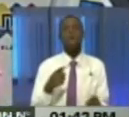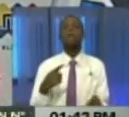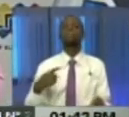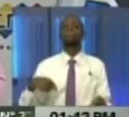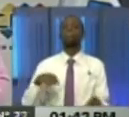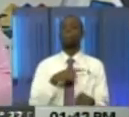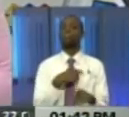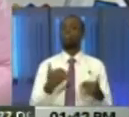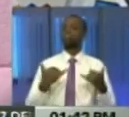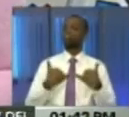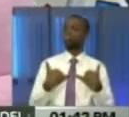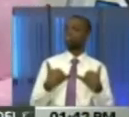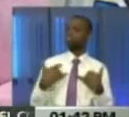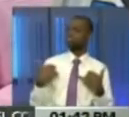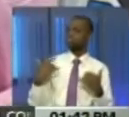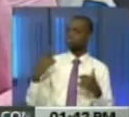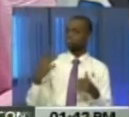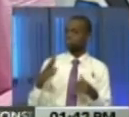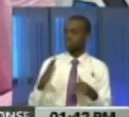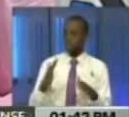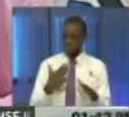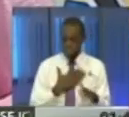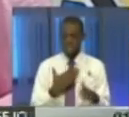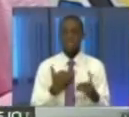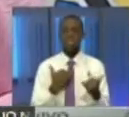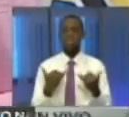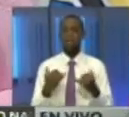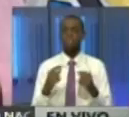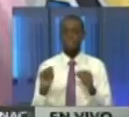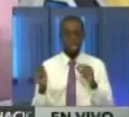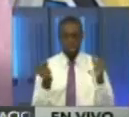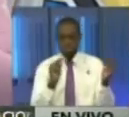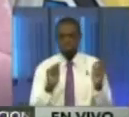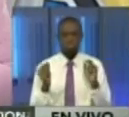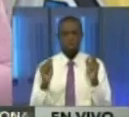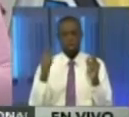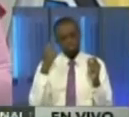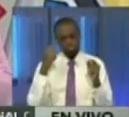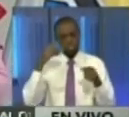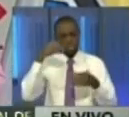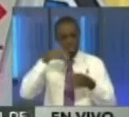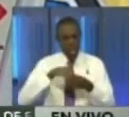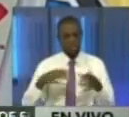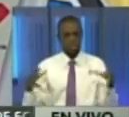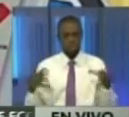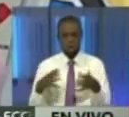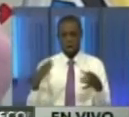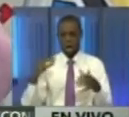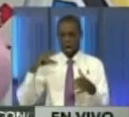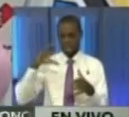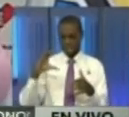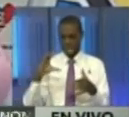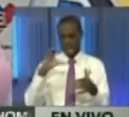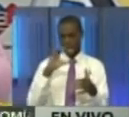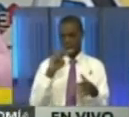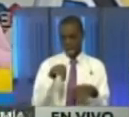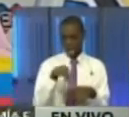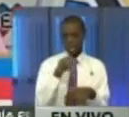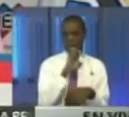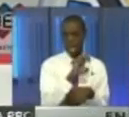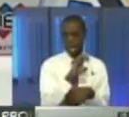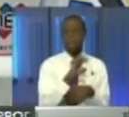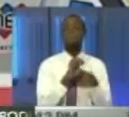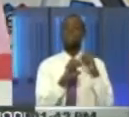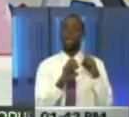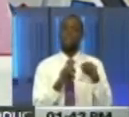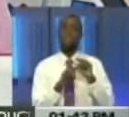enriquecedor de lo que son las discusiones y los debates que damos, no solamente en el Consejo Nacional Electoral, sino al interno